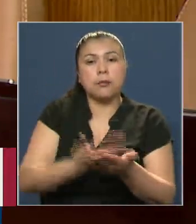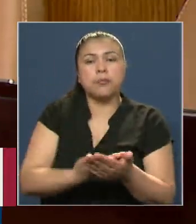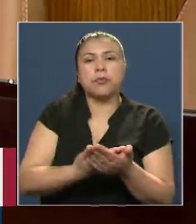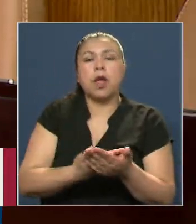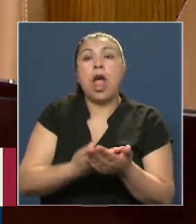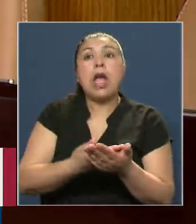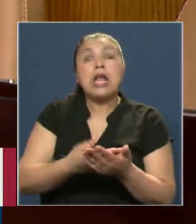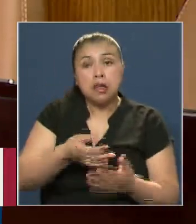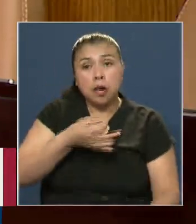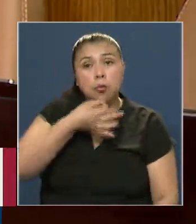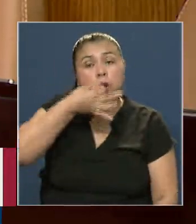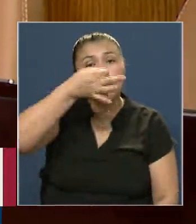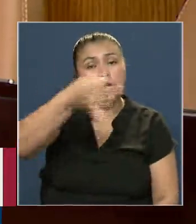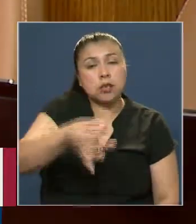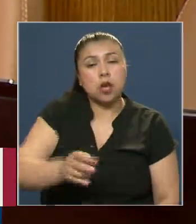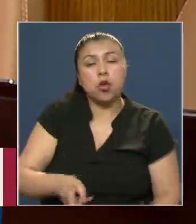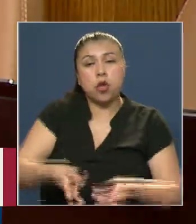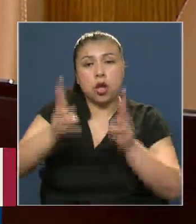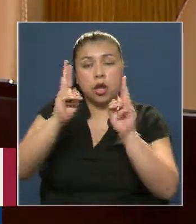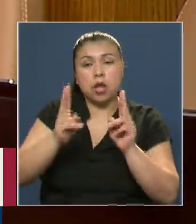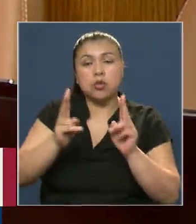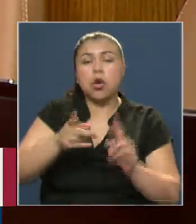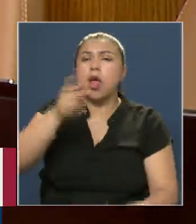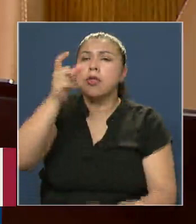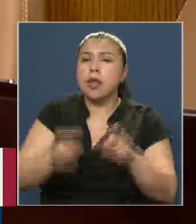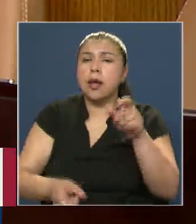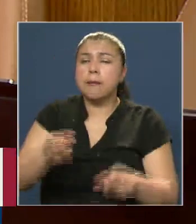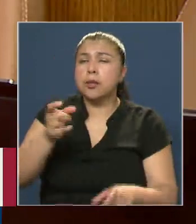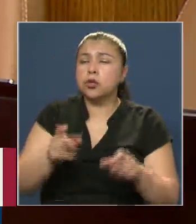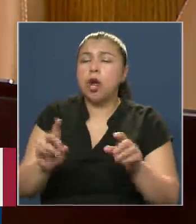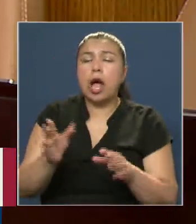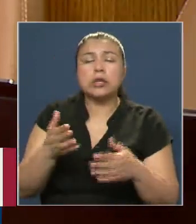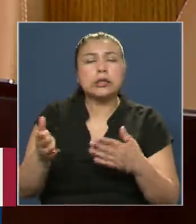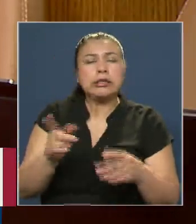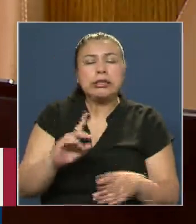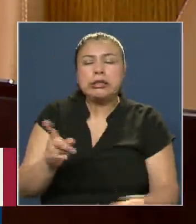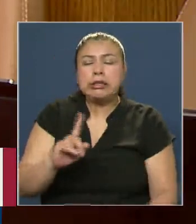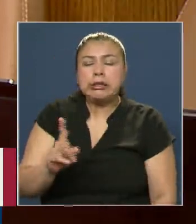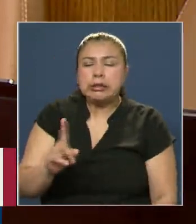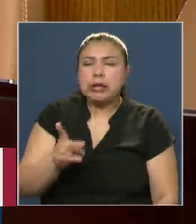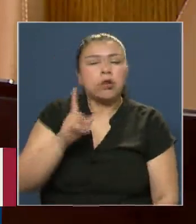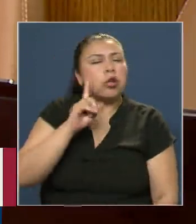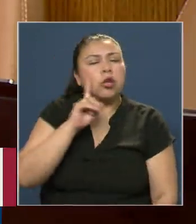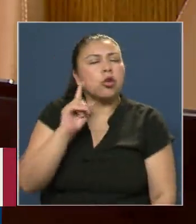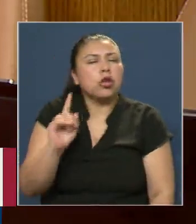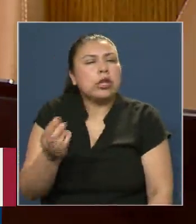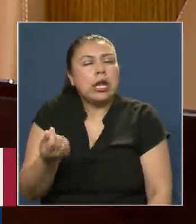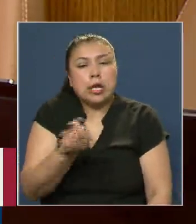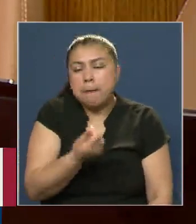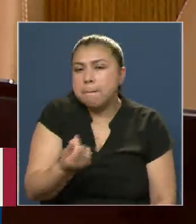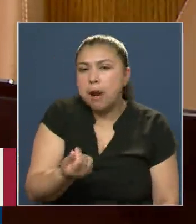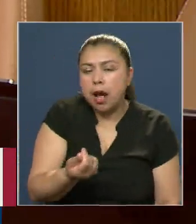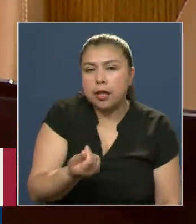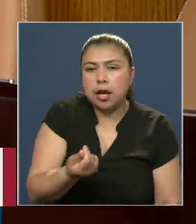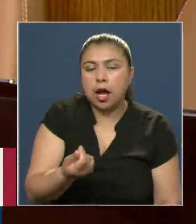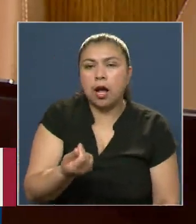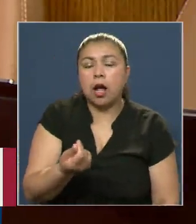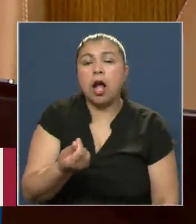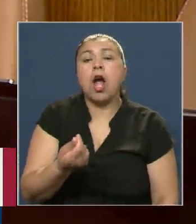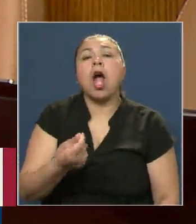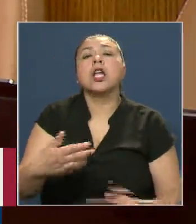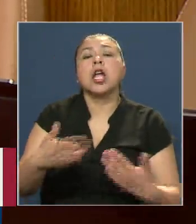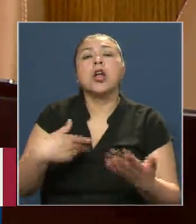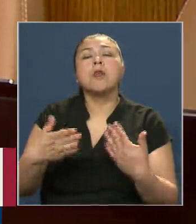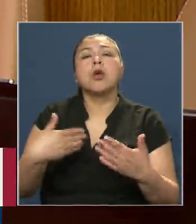los derechos de aquellas personas que lamentablemente no cuentan con el mismo recurso que probablemente